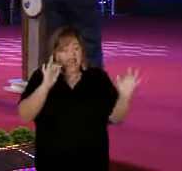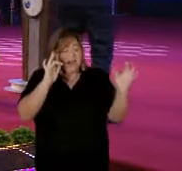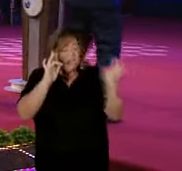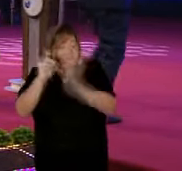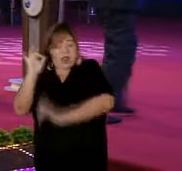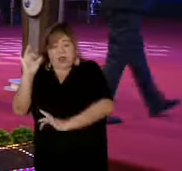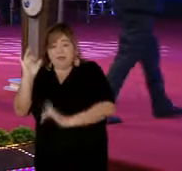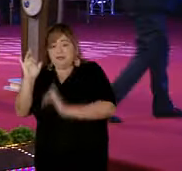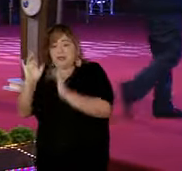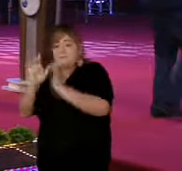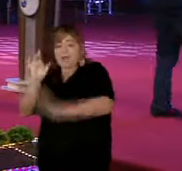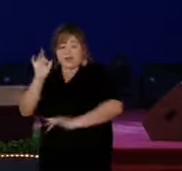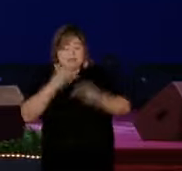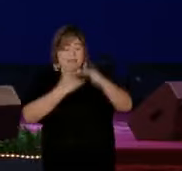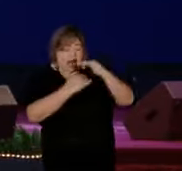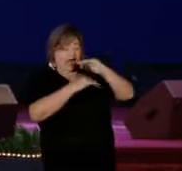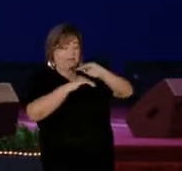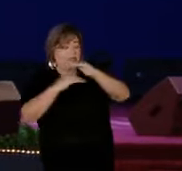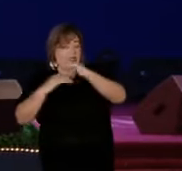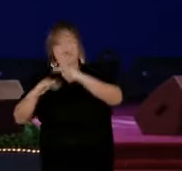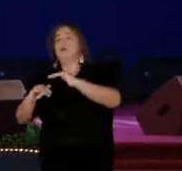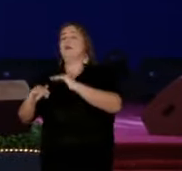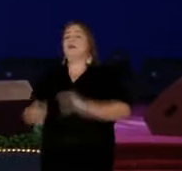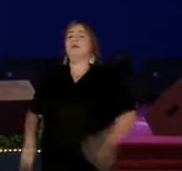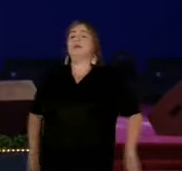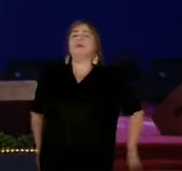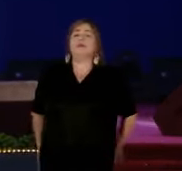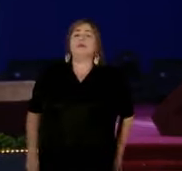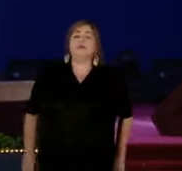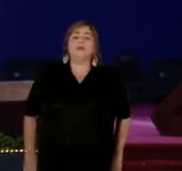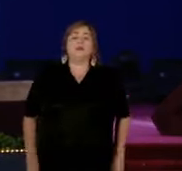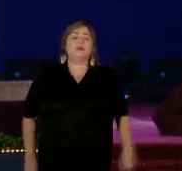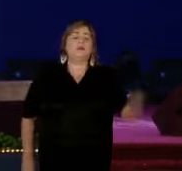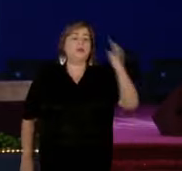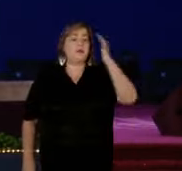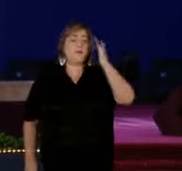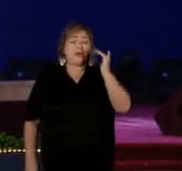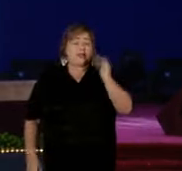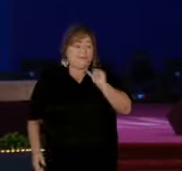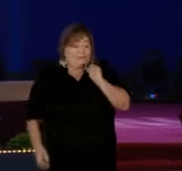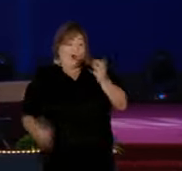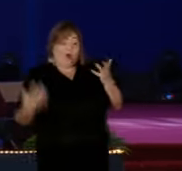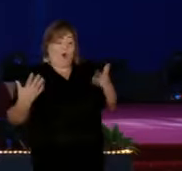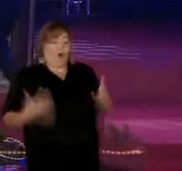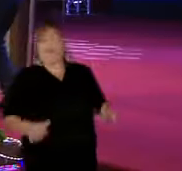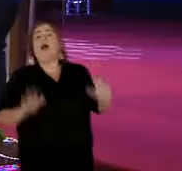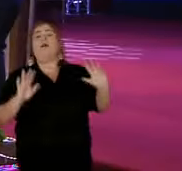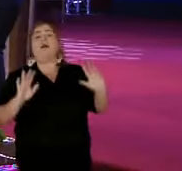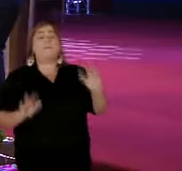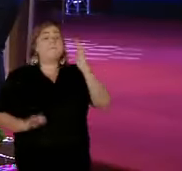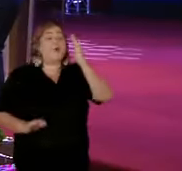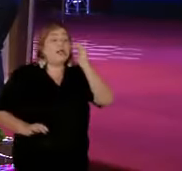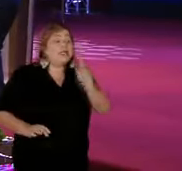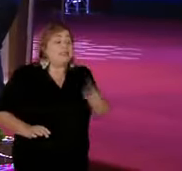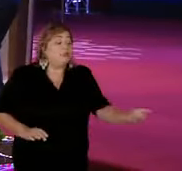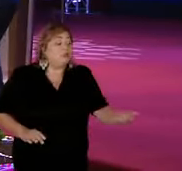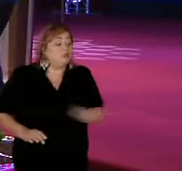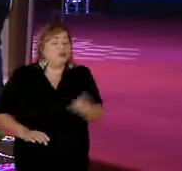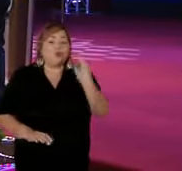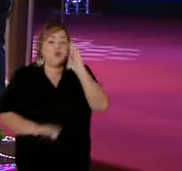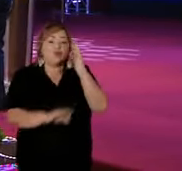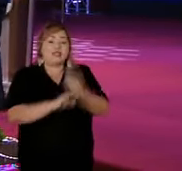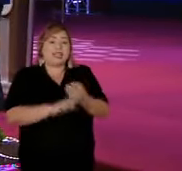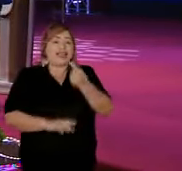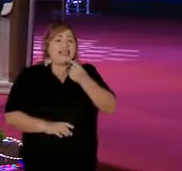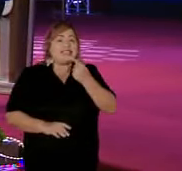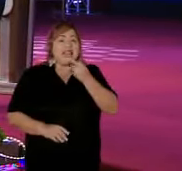Oh, gloria a tu nombre, Jesús. Rafa, y eso no termina ahí. Porque tus hijos le dirán a